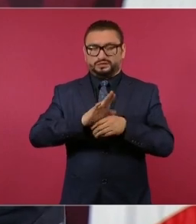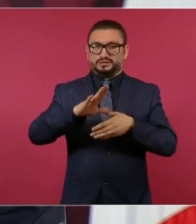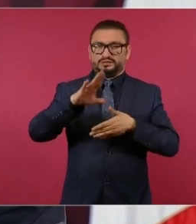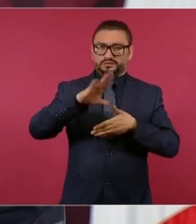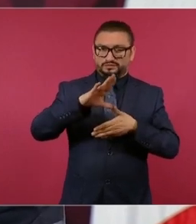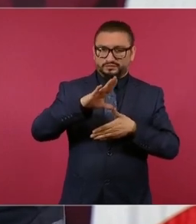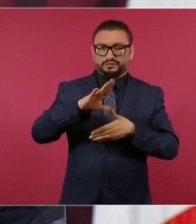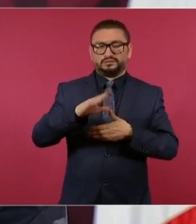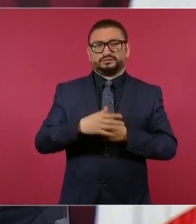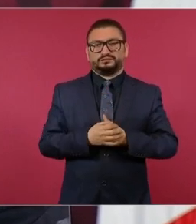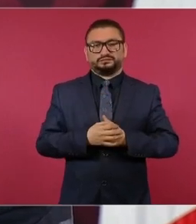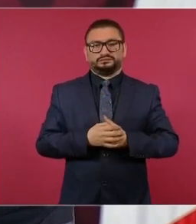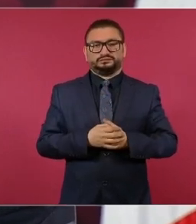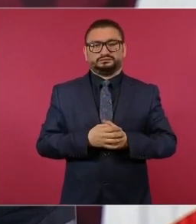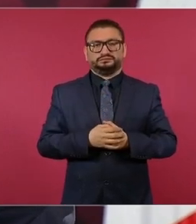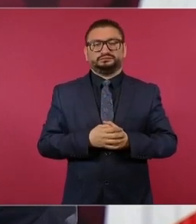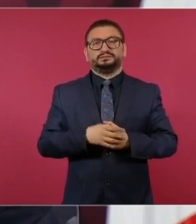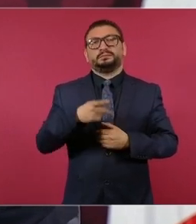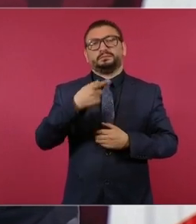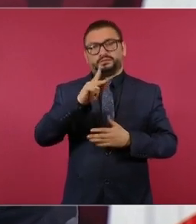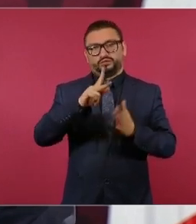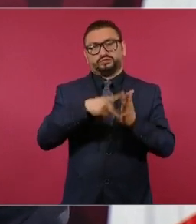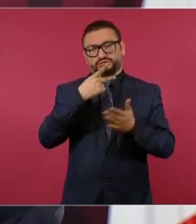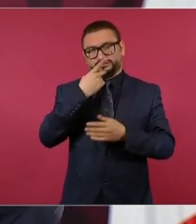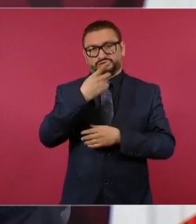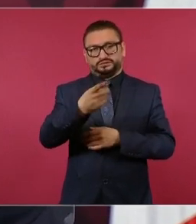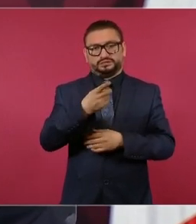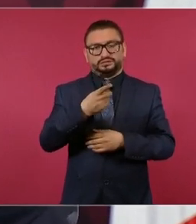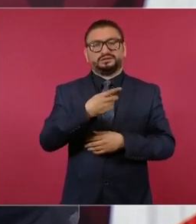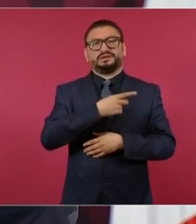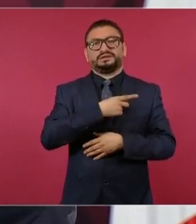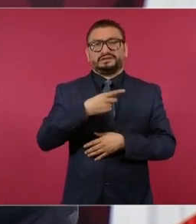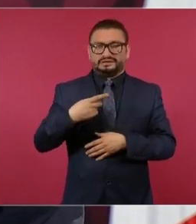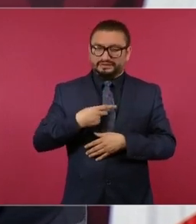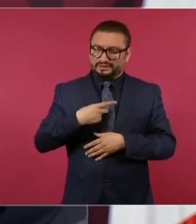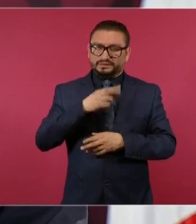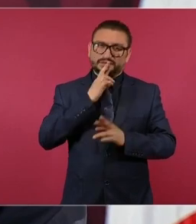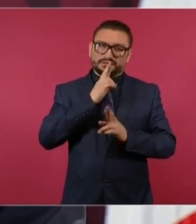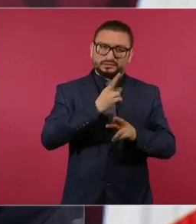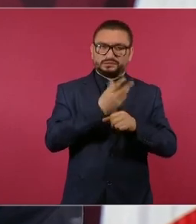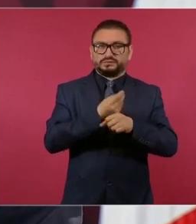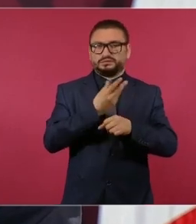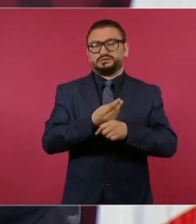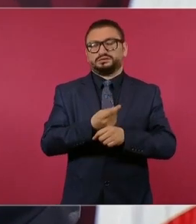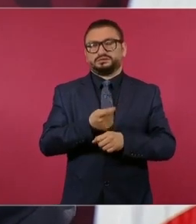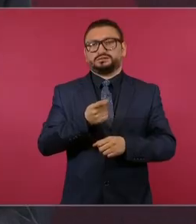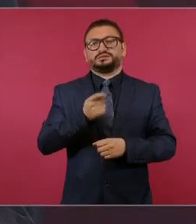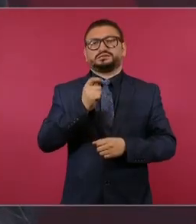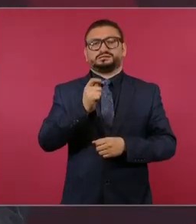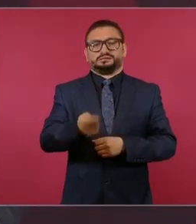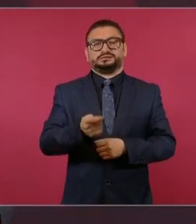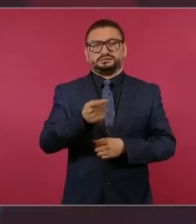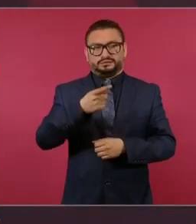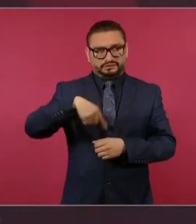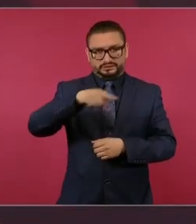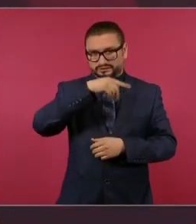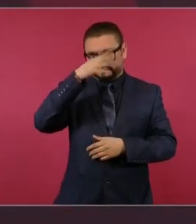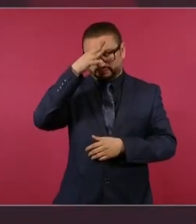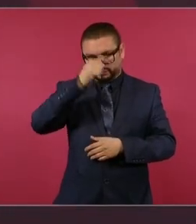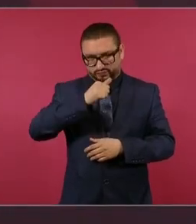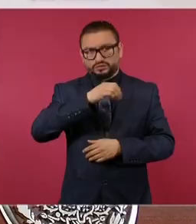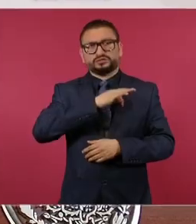América. Pero repito, lo que se tiene que resolver, y ese es un acuerdo y